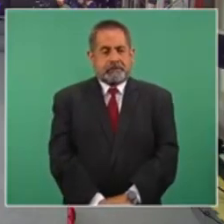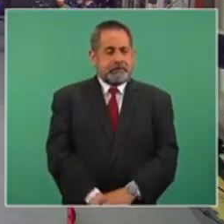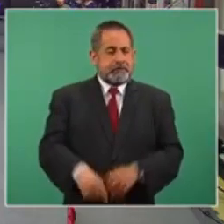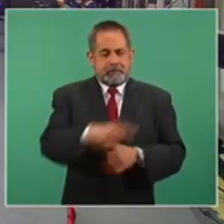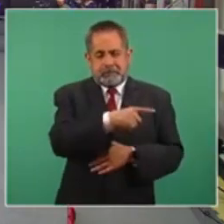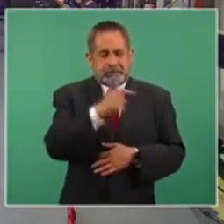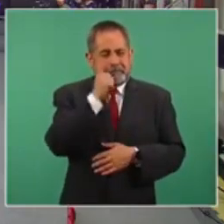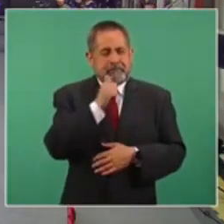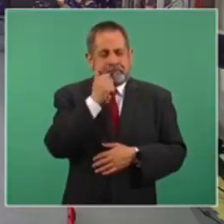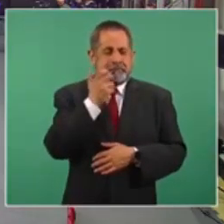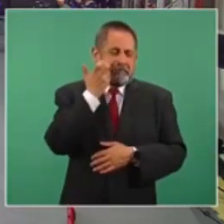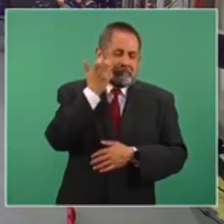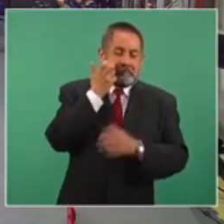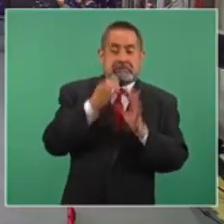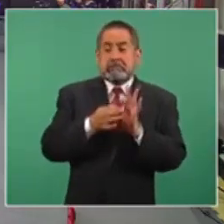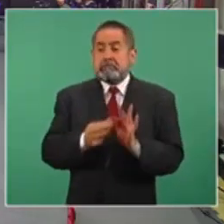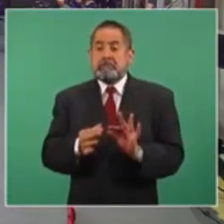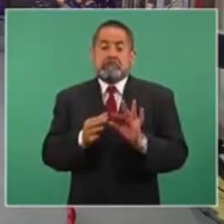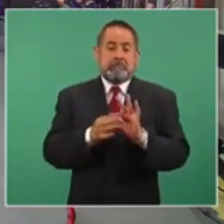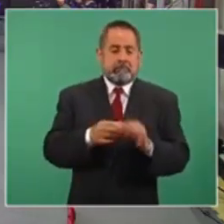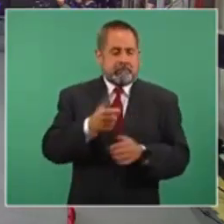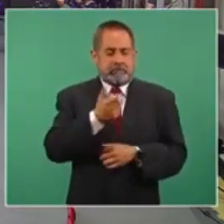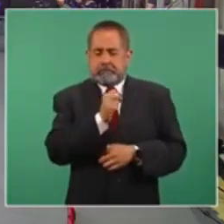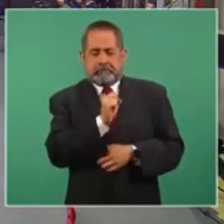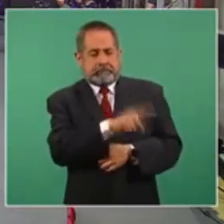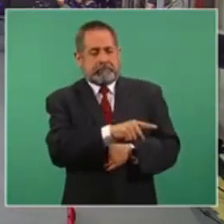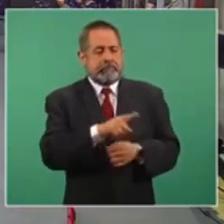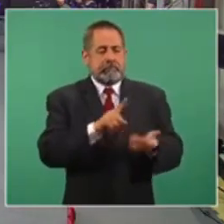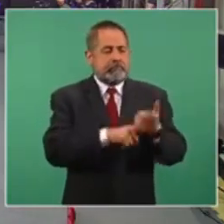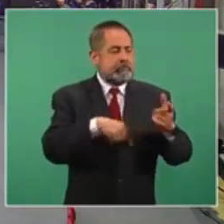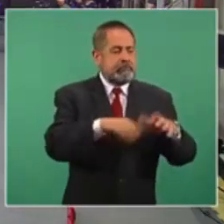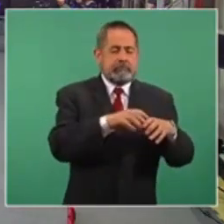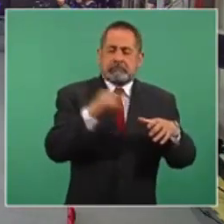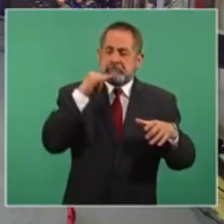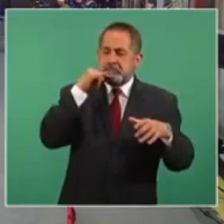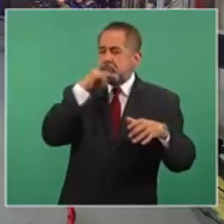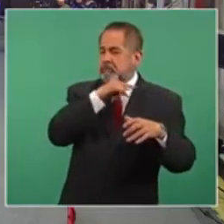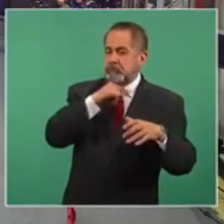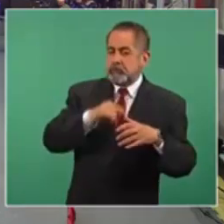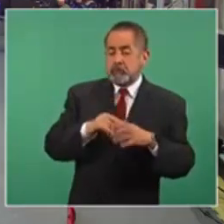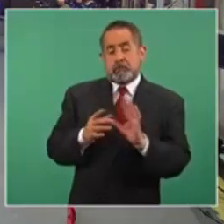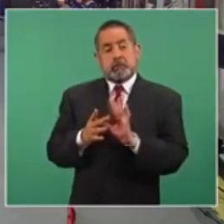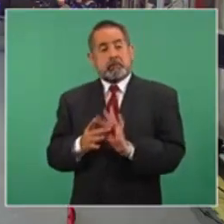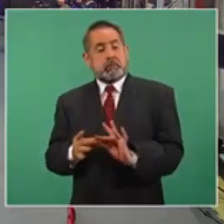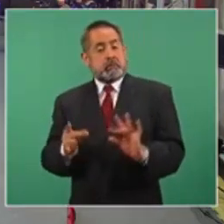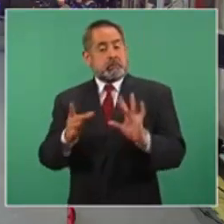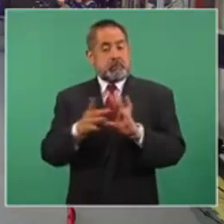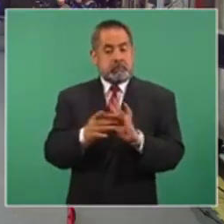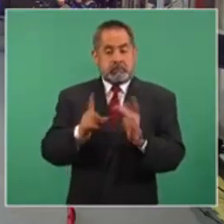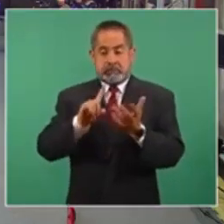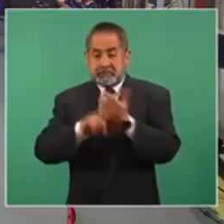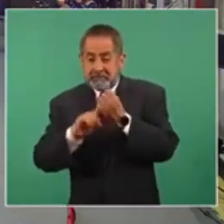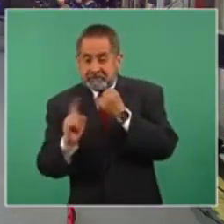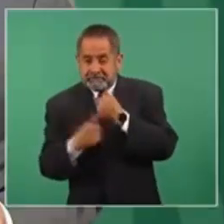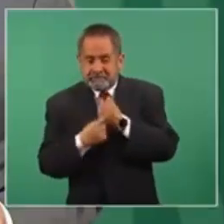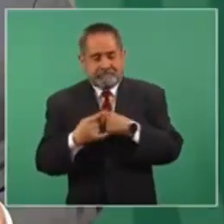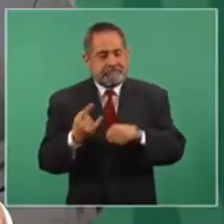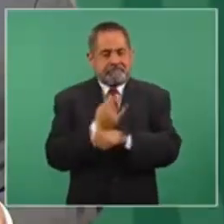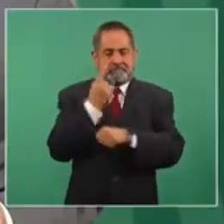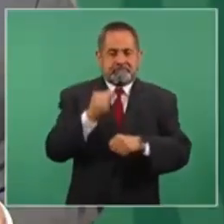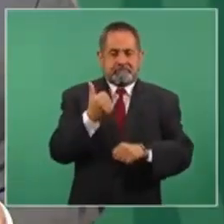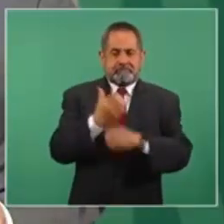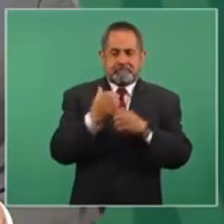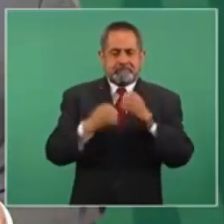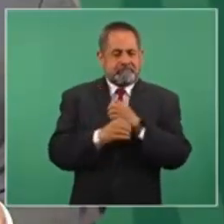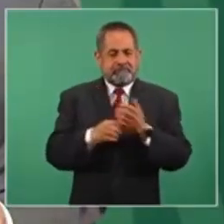manejan, esa es una de las características del conservadurismo, la hipocresía, un doble discurso, una